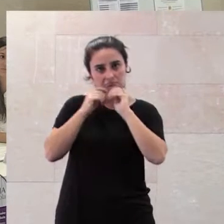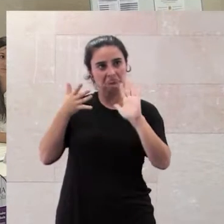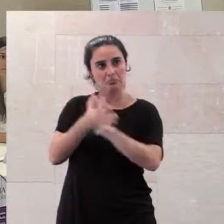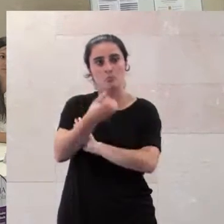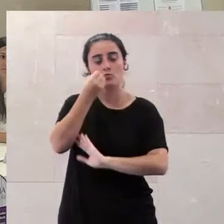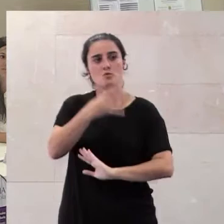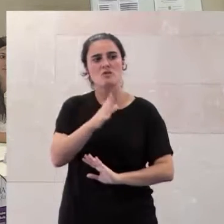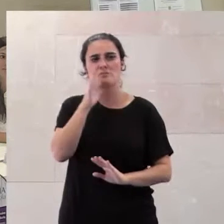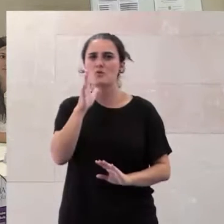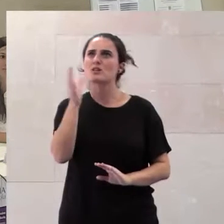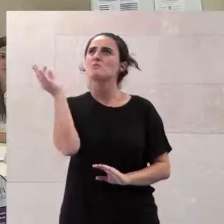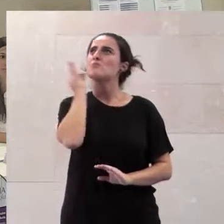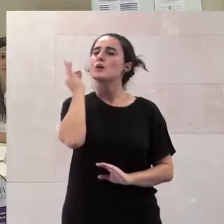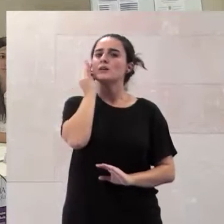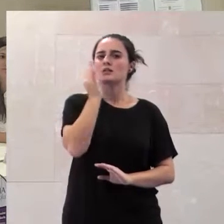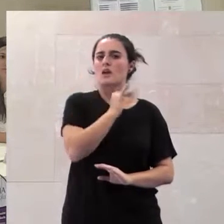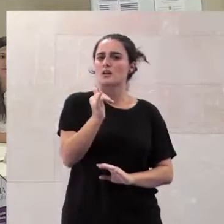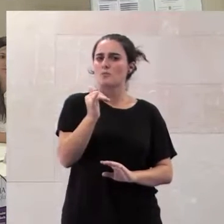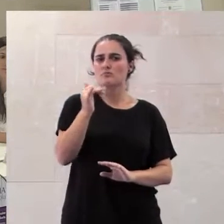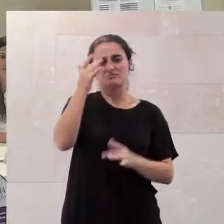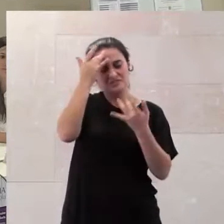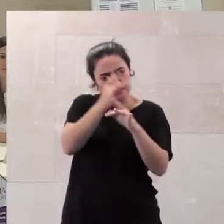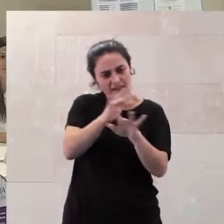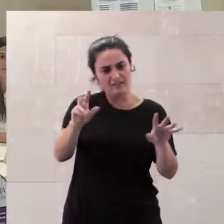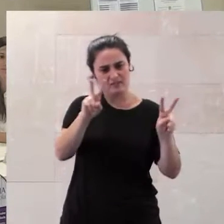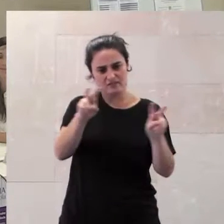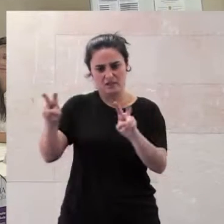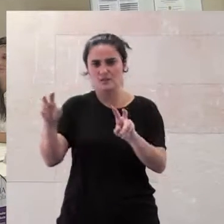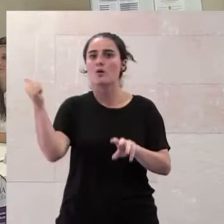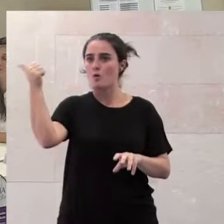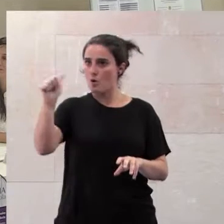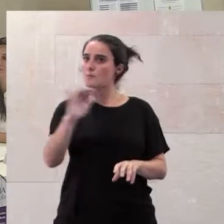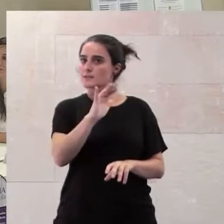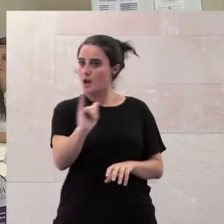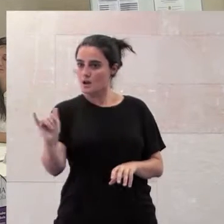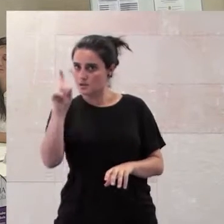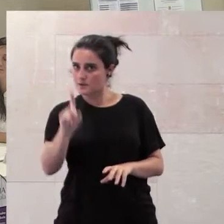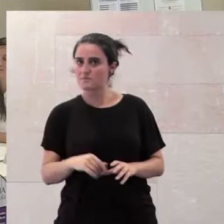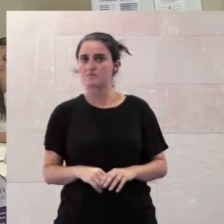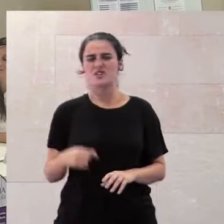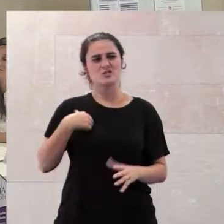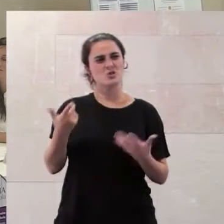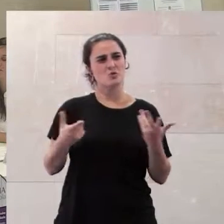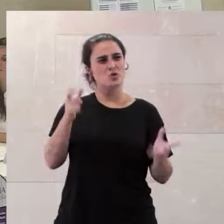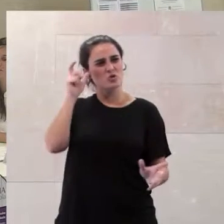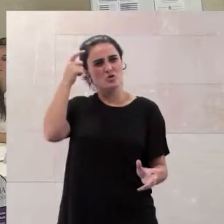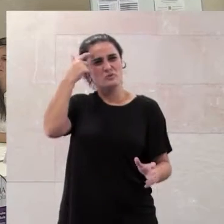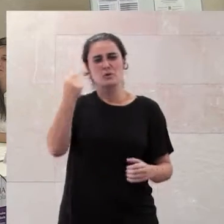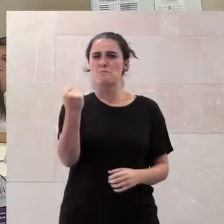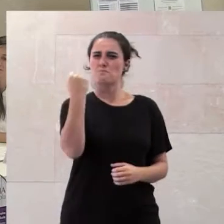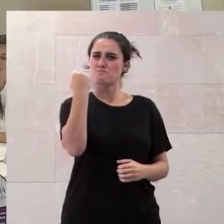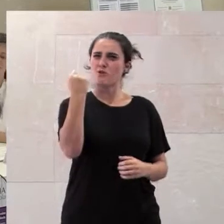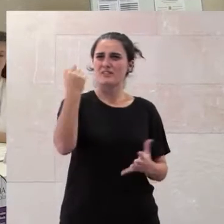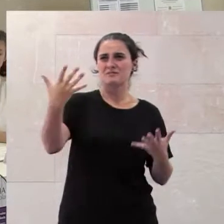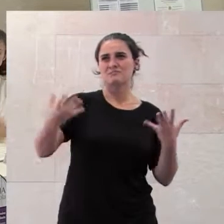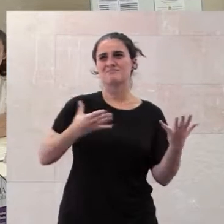qué de repente a las mujeres que tenemos cierta sensibilidad con estos temas, también a los hombres que la tienen, nos chirría un poco el concepto de poder, ¿no? Y tiene